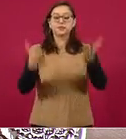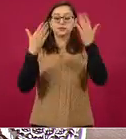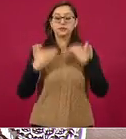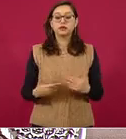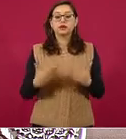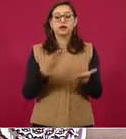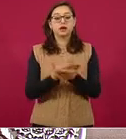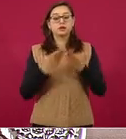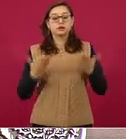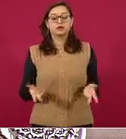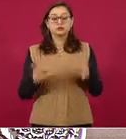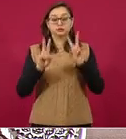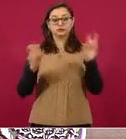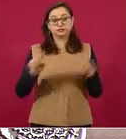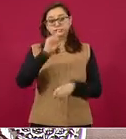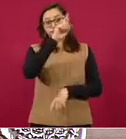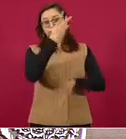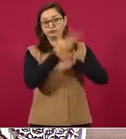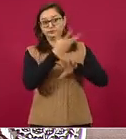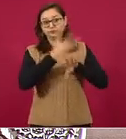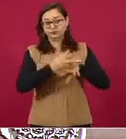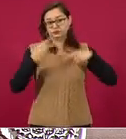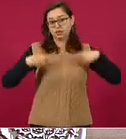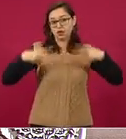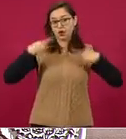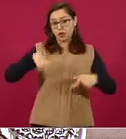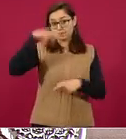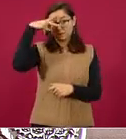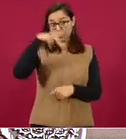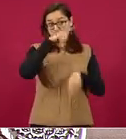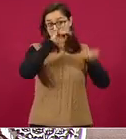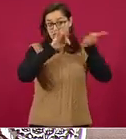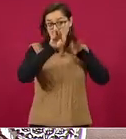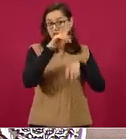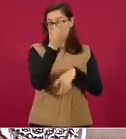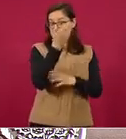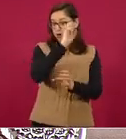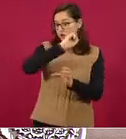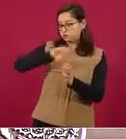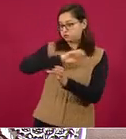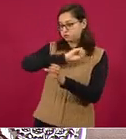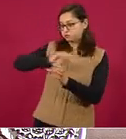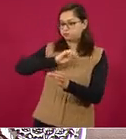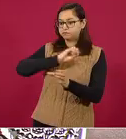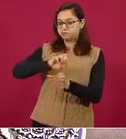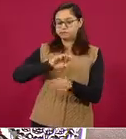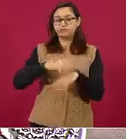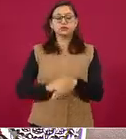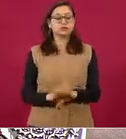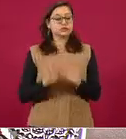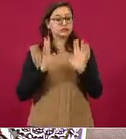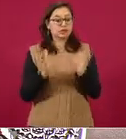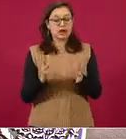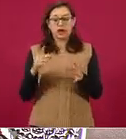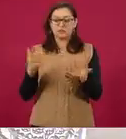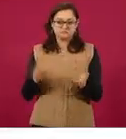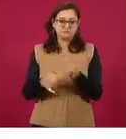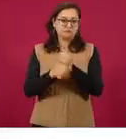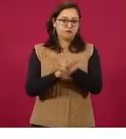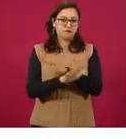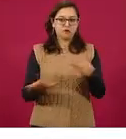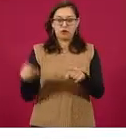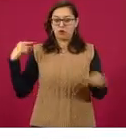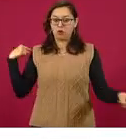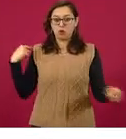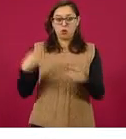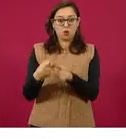remesas, cerramos ya el año. Y es un año que es un récord histórico para nuestro país